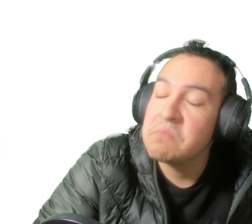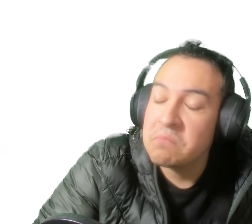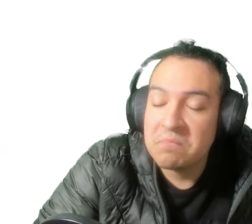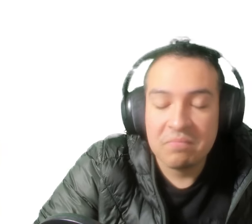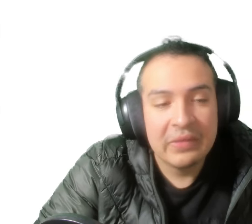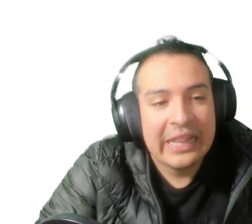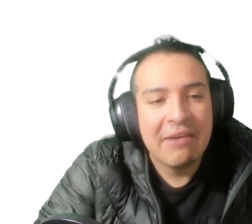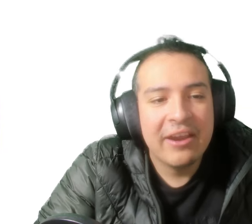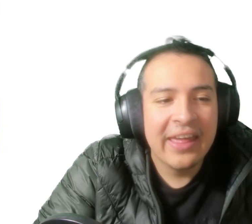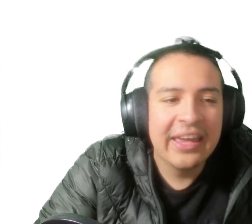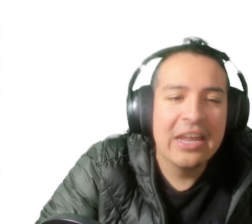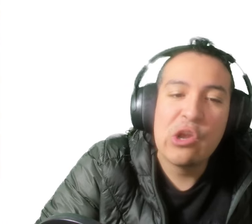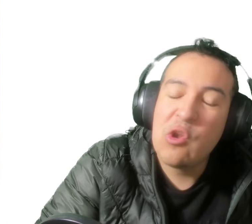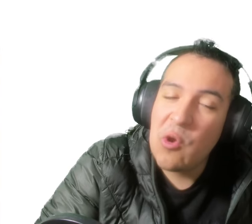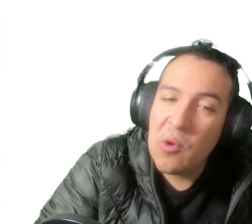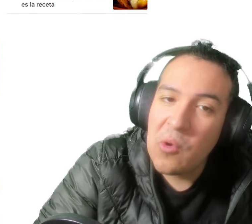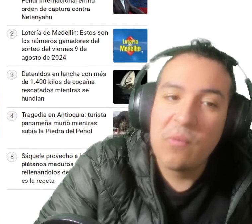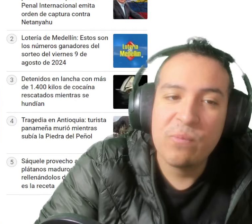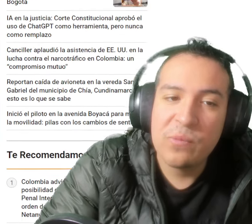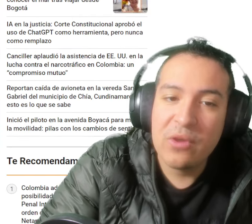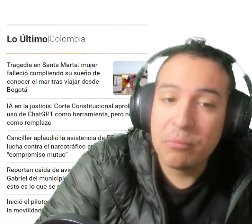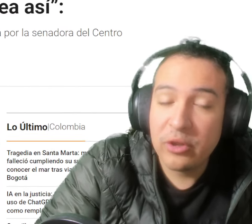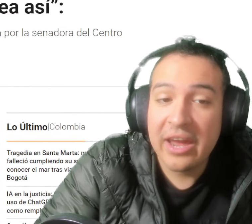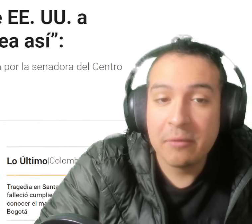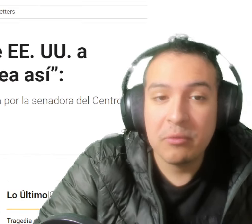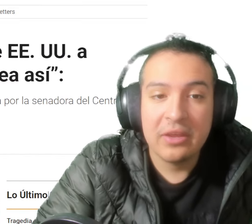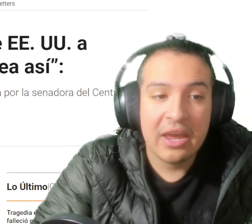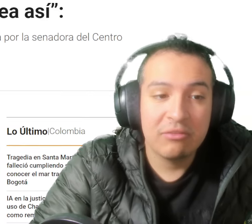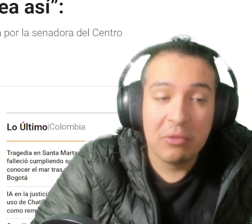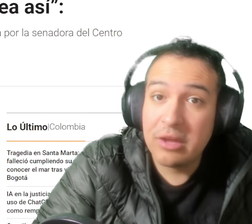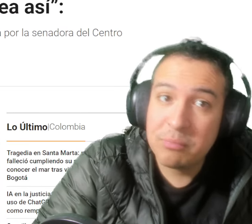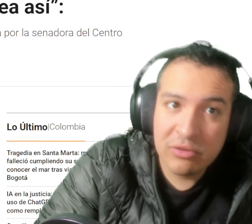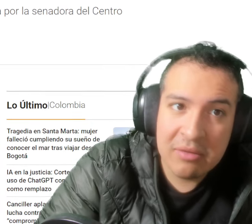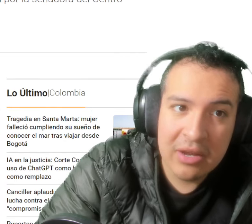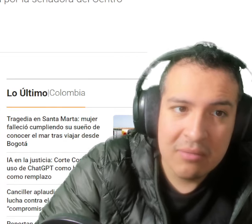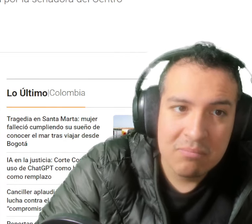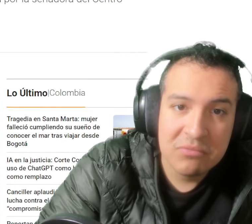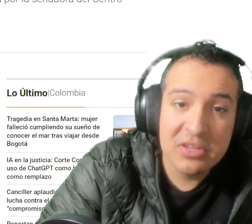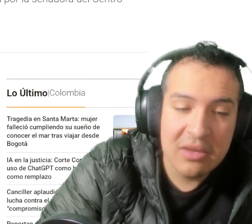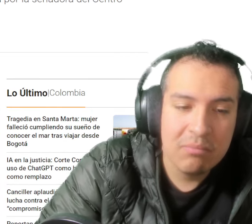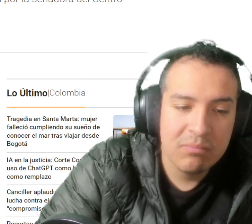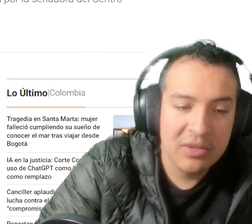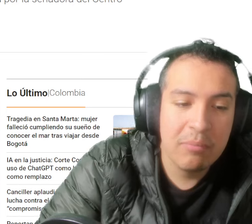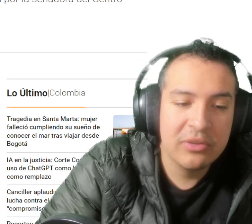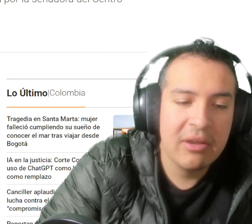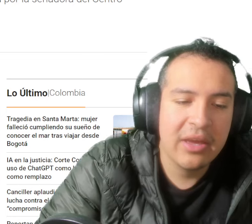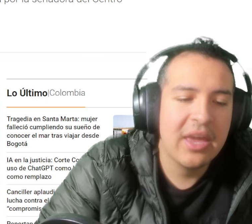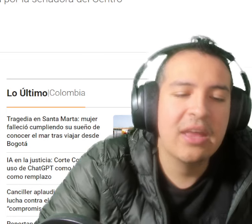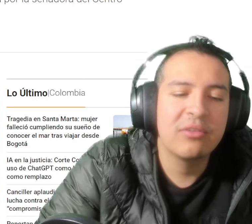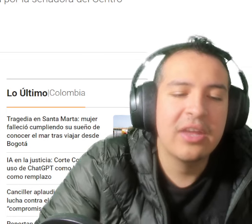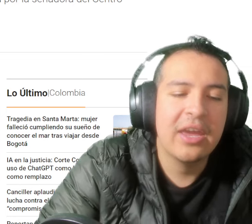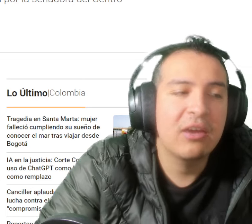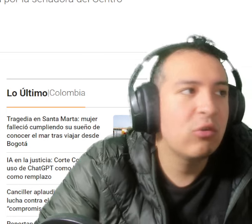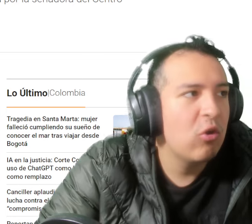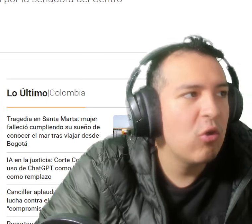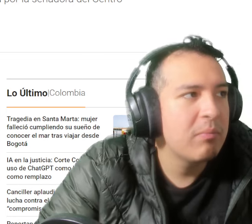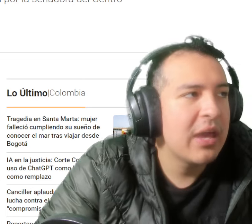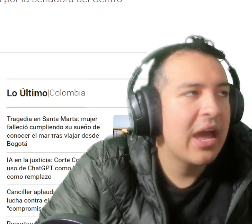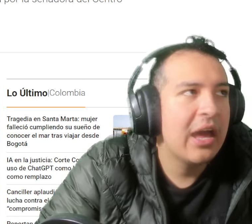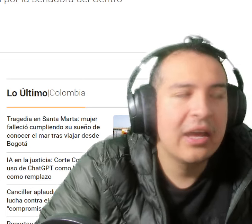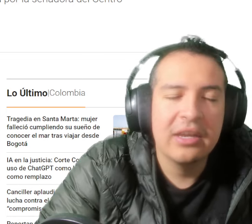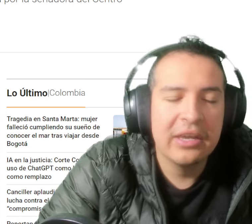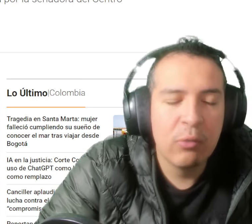sacar la verdad es que no no podría responder a eso es posible sí s es posible que no sé